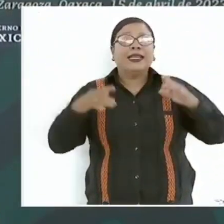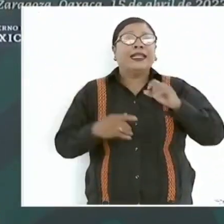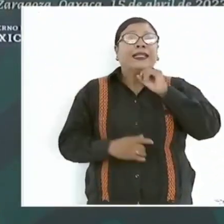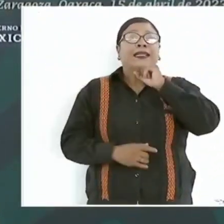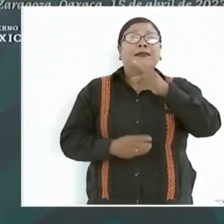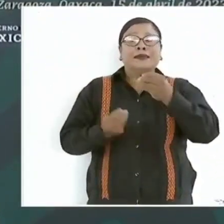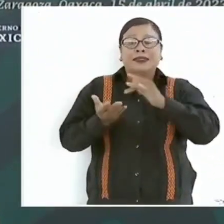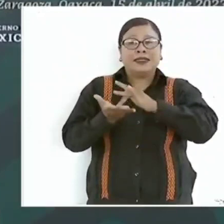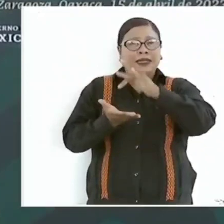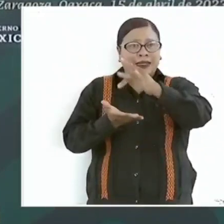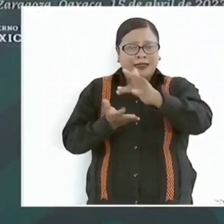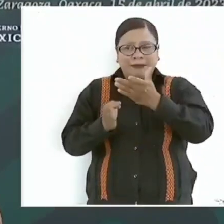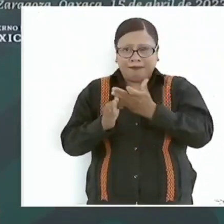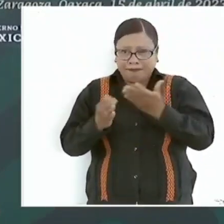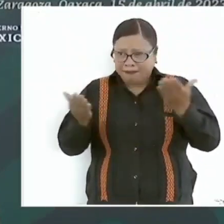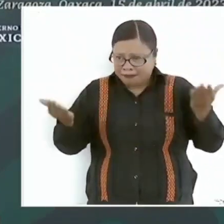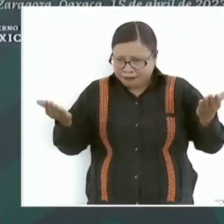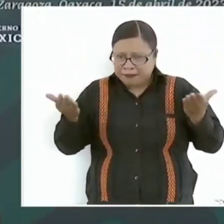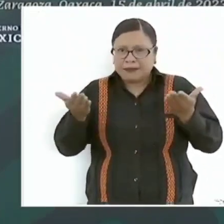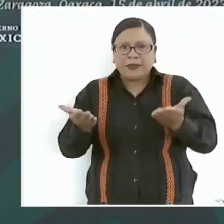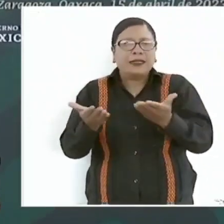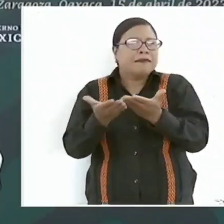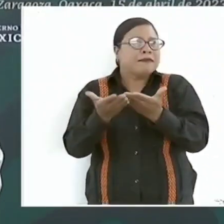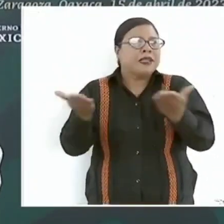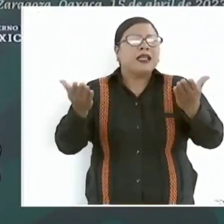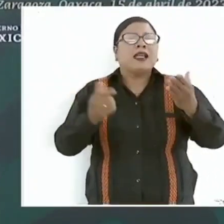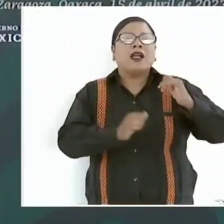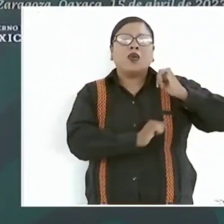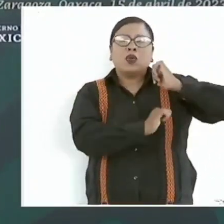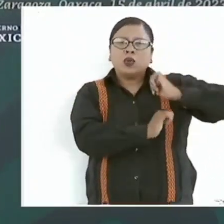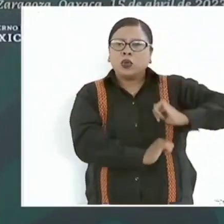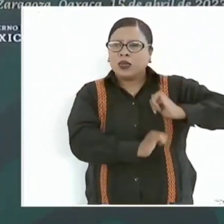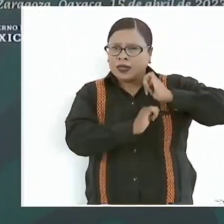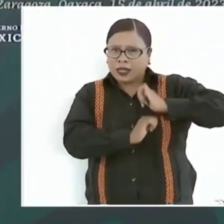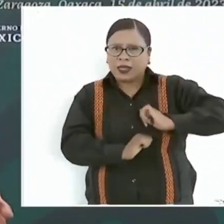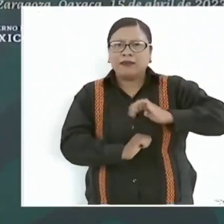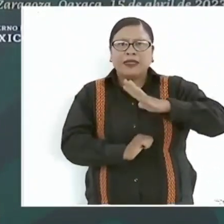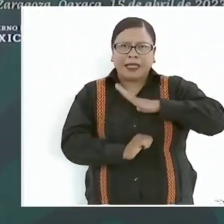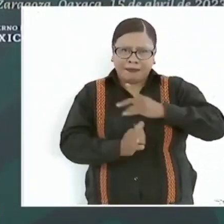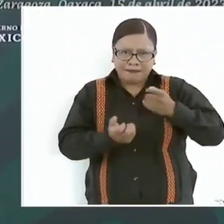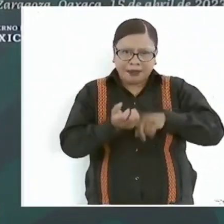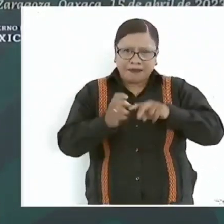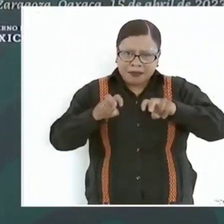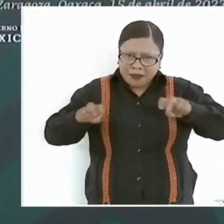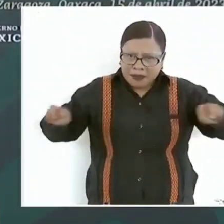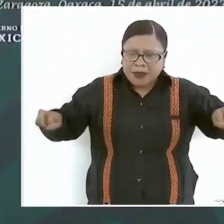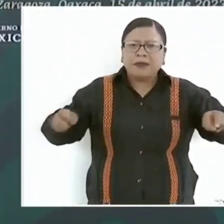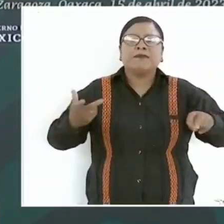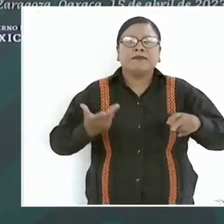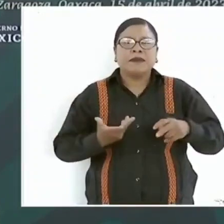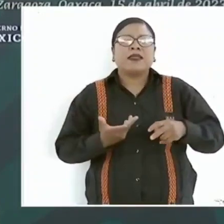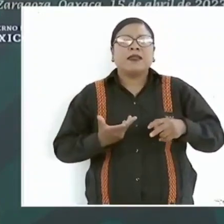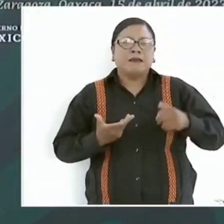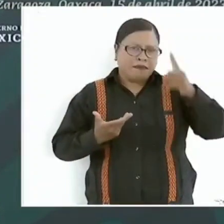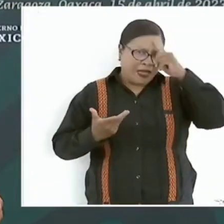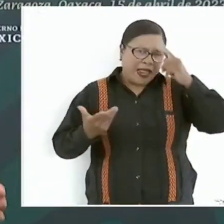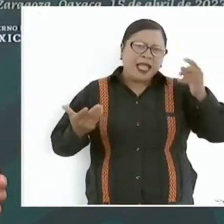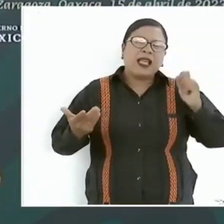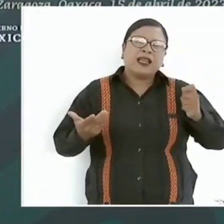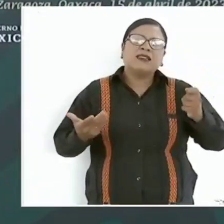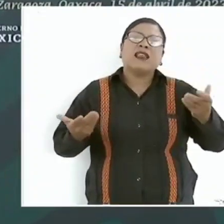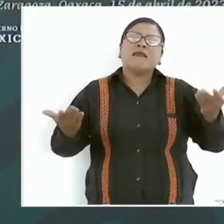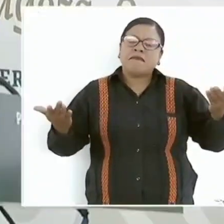Agradecemos su presencia, de todas las autoridades también que hoy nos acompañan en esta presentación de